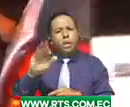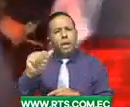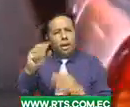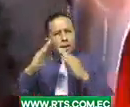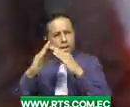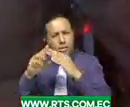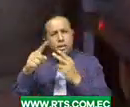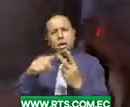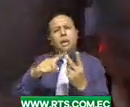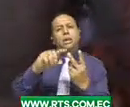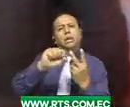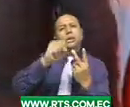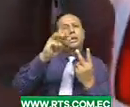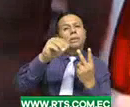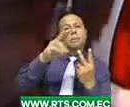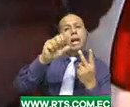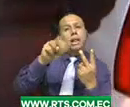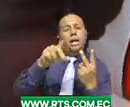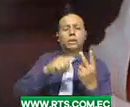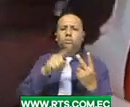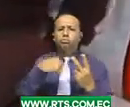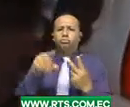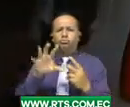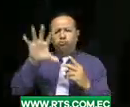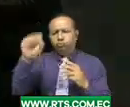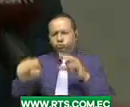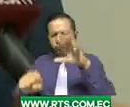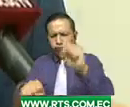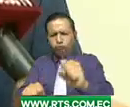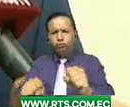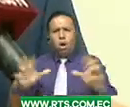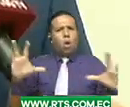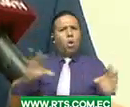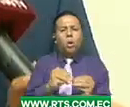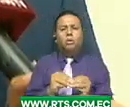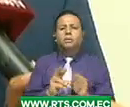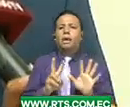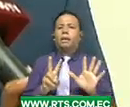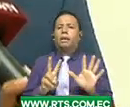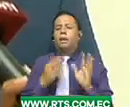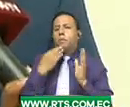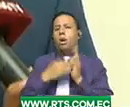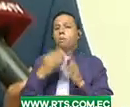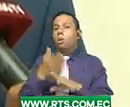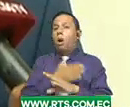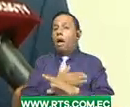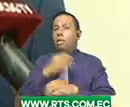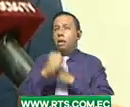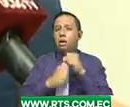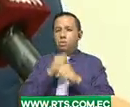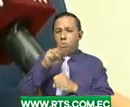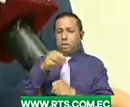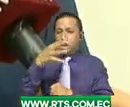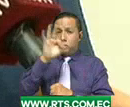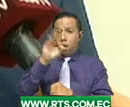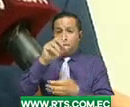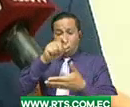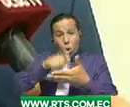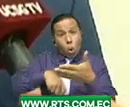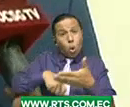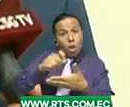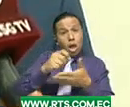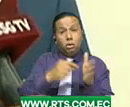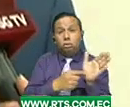y capturaron al resto de los supuestos involucrados. Que en un contrato suscrito en el año 2019, la cual tenía como finalidad